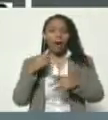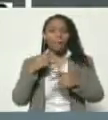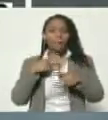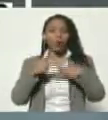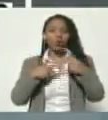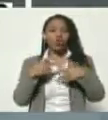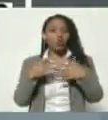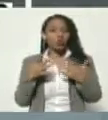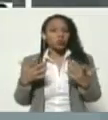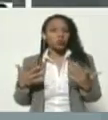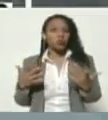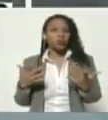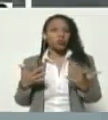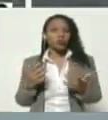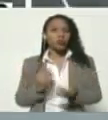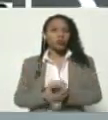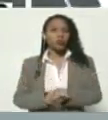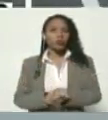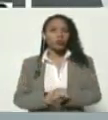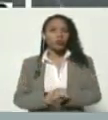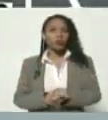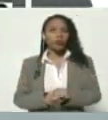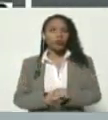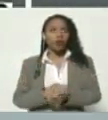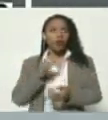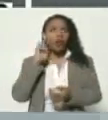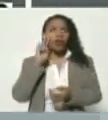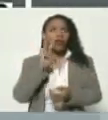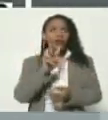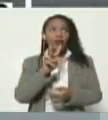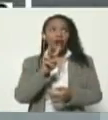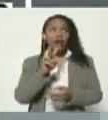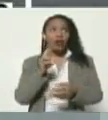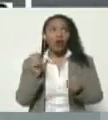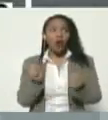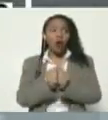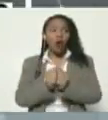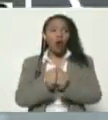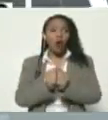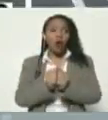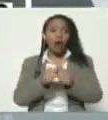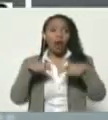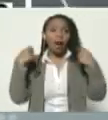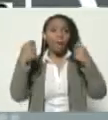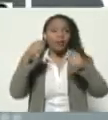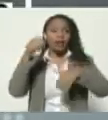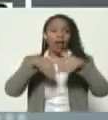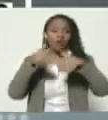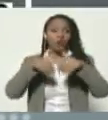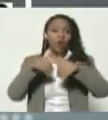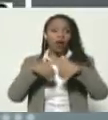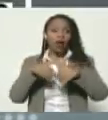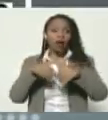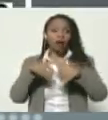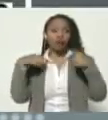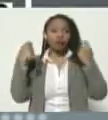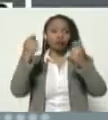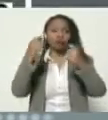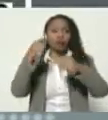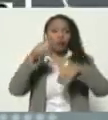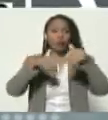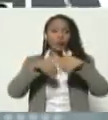de lo que tiene que ver con la campaña electoral, porque tiene que haber campaña electoral,